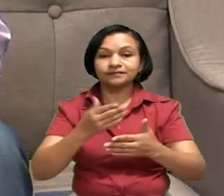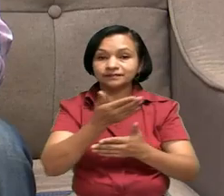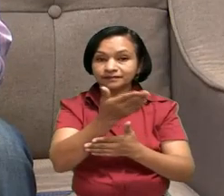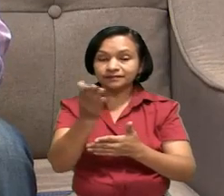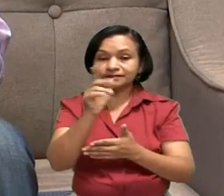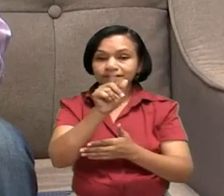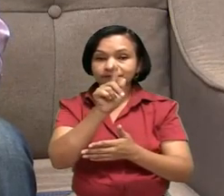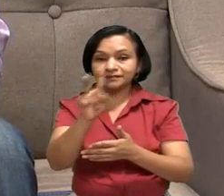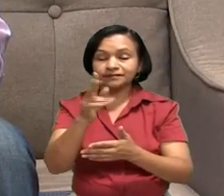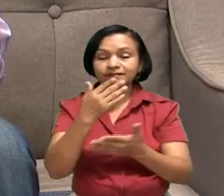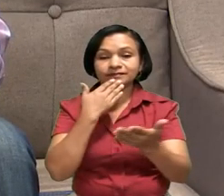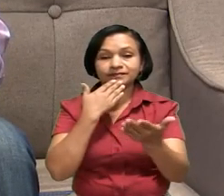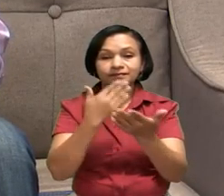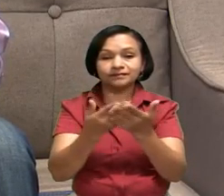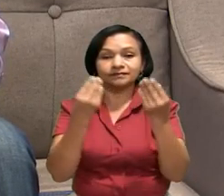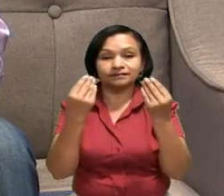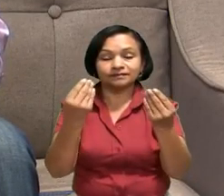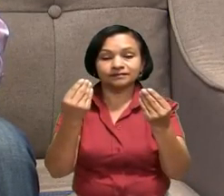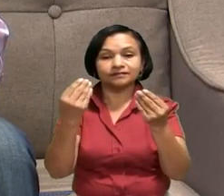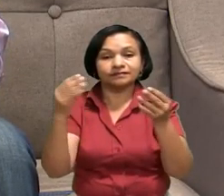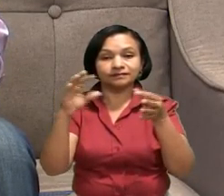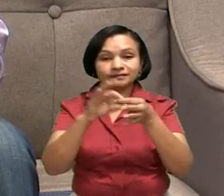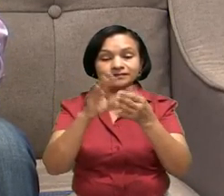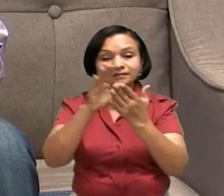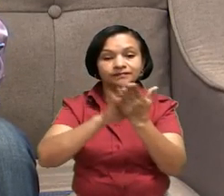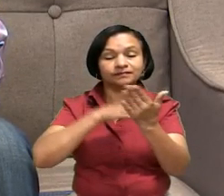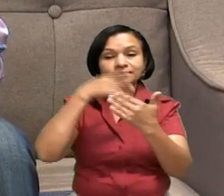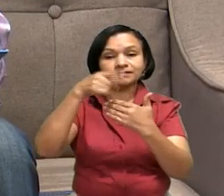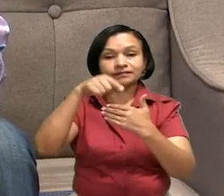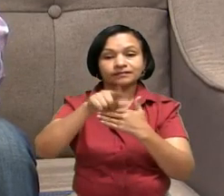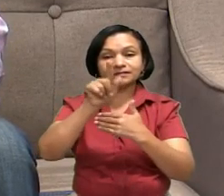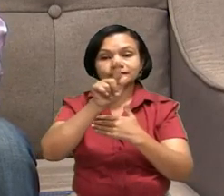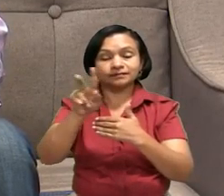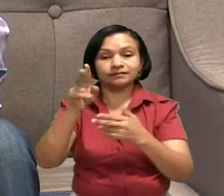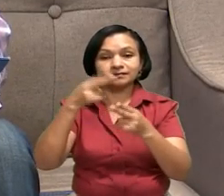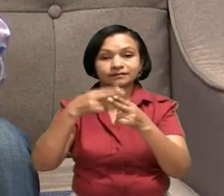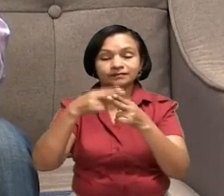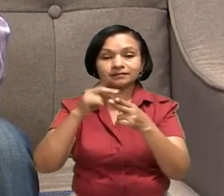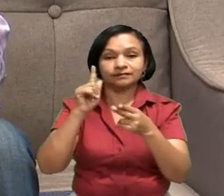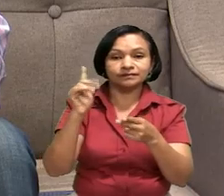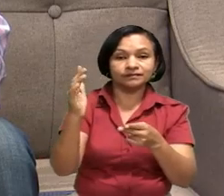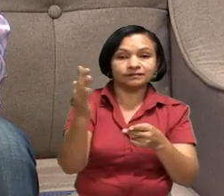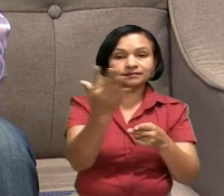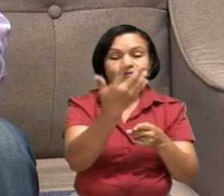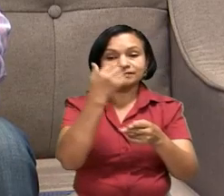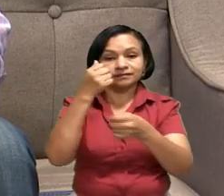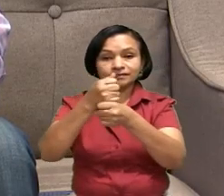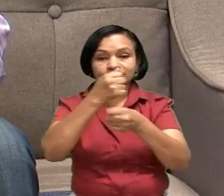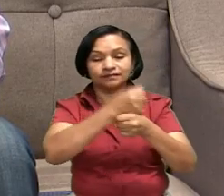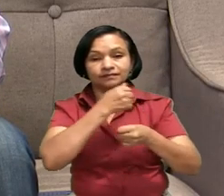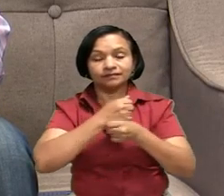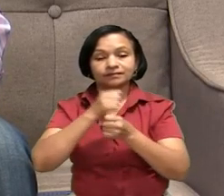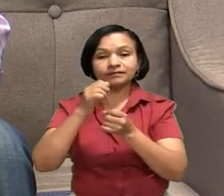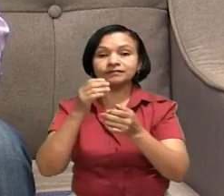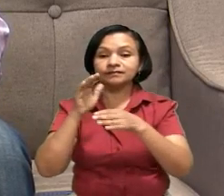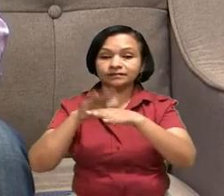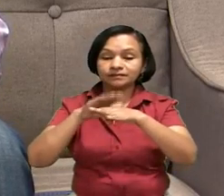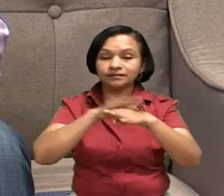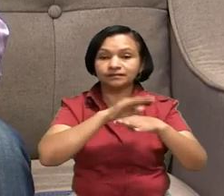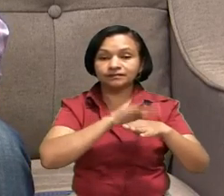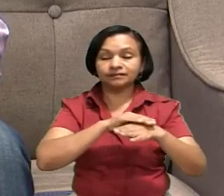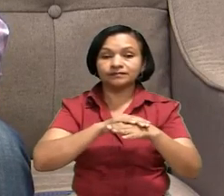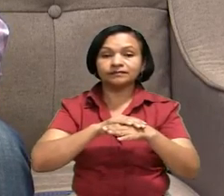que está en su hogar muchísimas gracias por habernos acompañado en su programa desde el parlamento a nombre de todo el equipo que hace posible la transmisión de este programa le invitamos a que se quede en